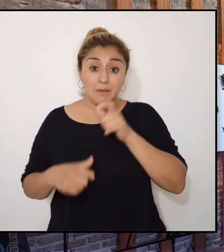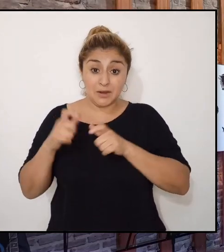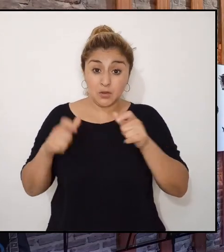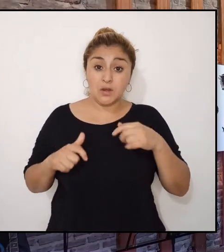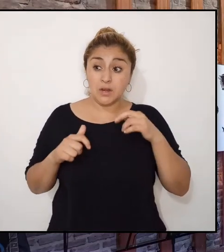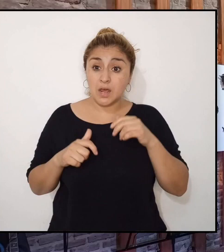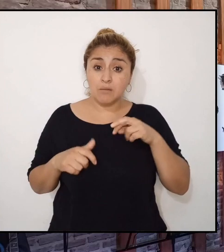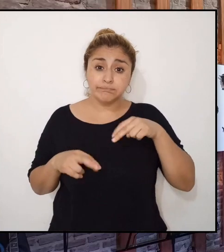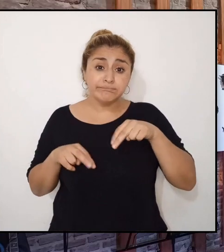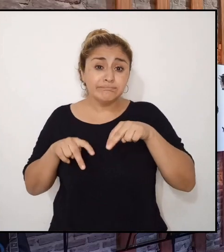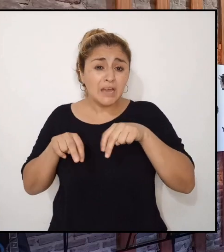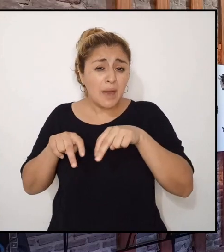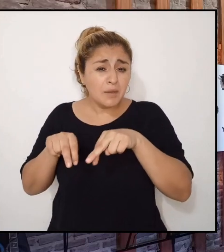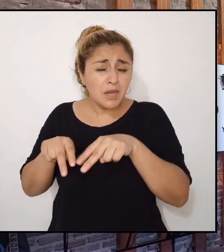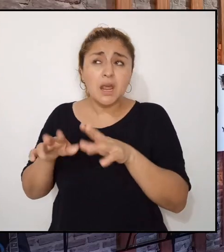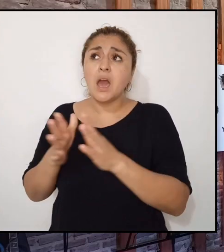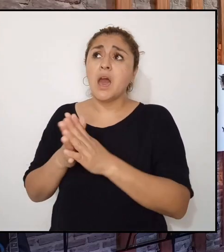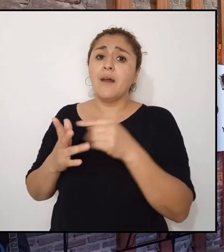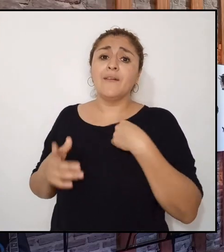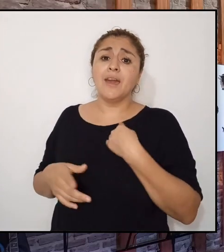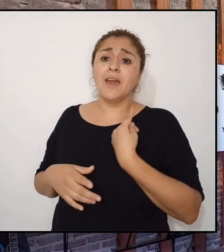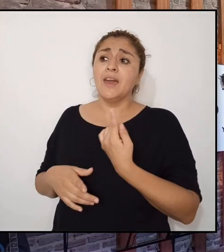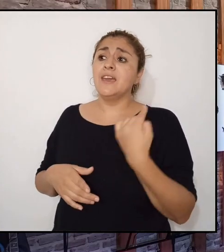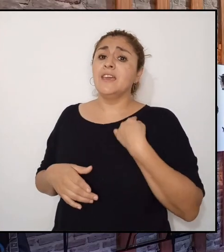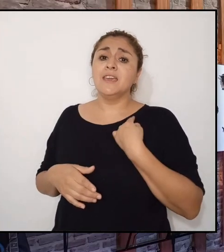que no conoce los sucesos de Jesús?